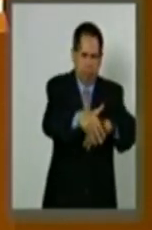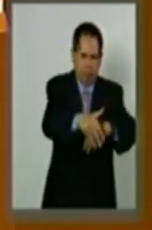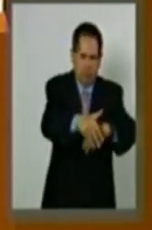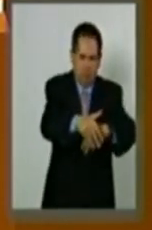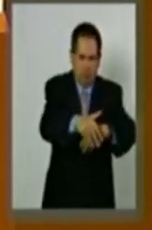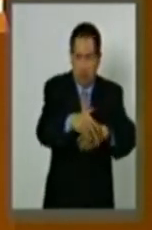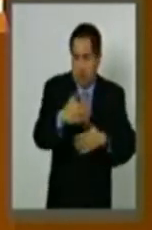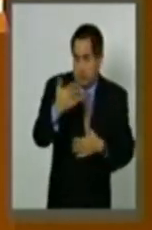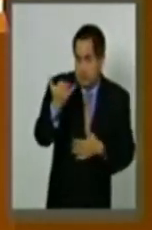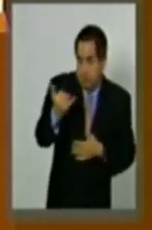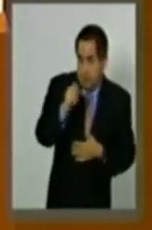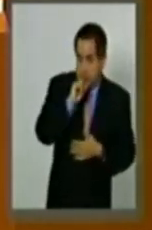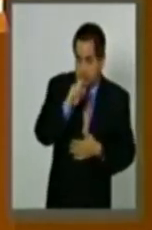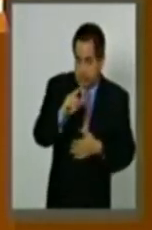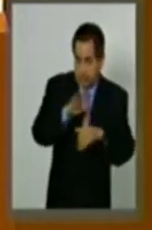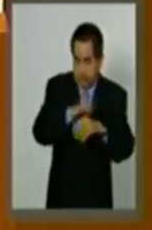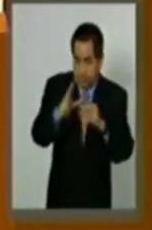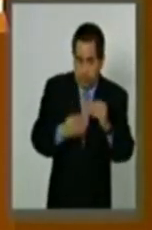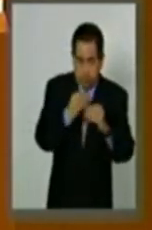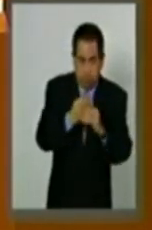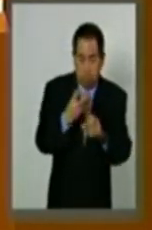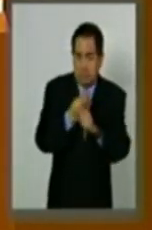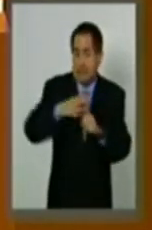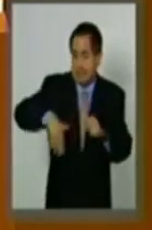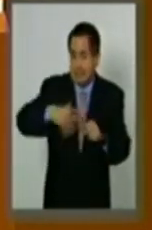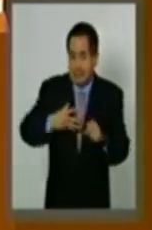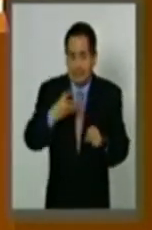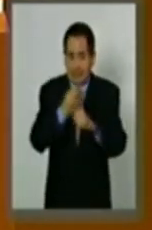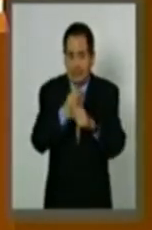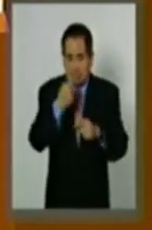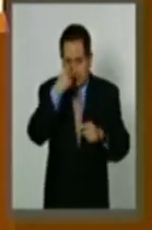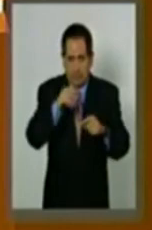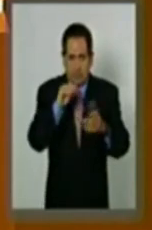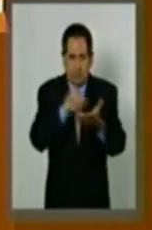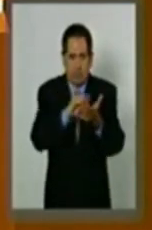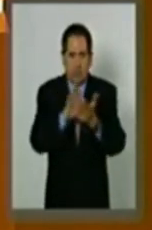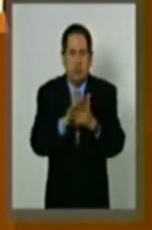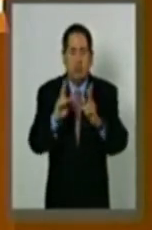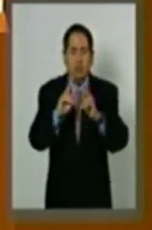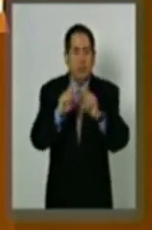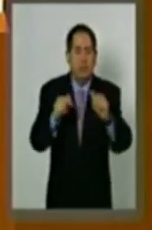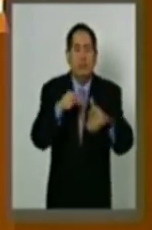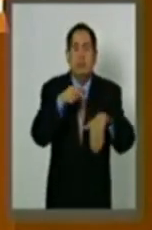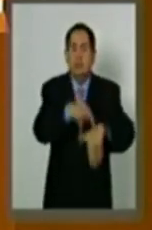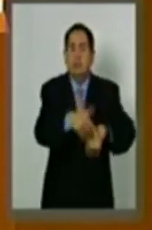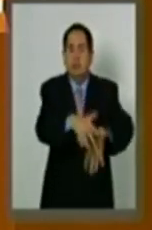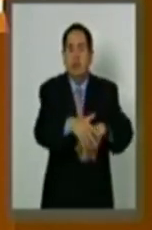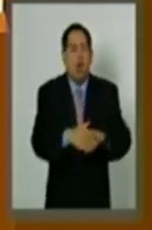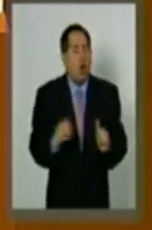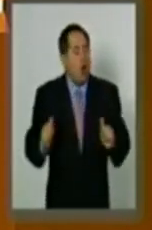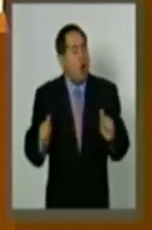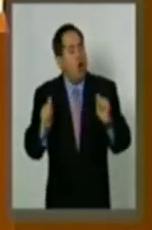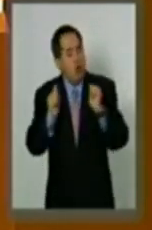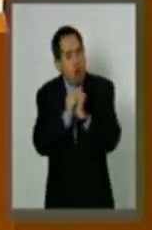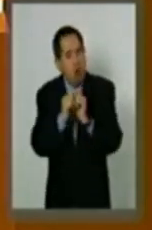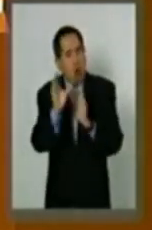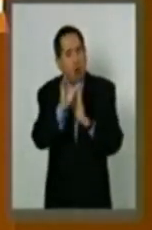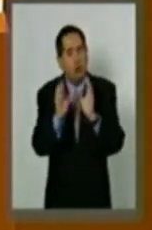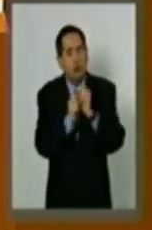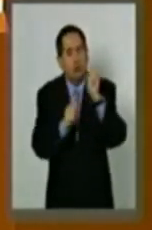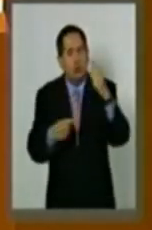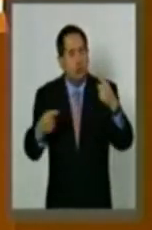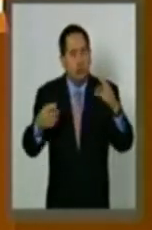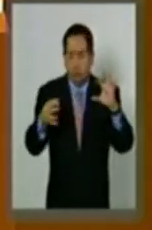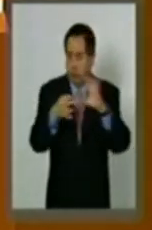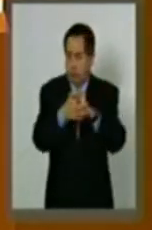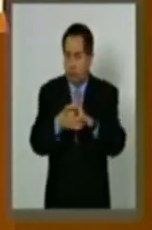y me sumo a las modificaciones que se hicieron para quitarla pacíficamente, serán de conformidad con la Constitución